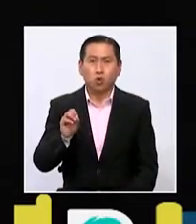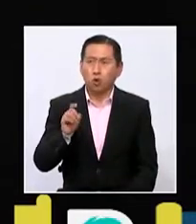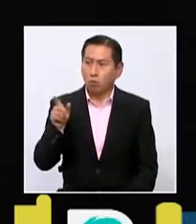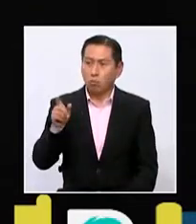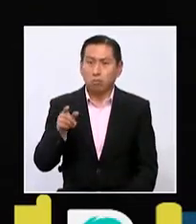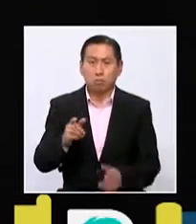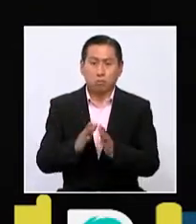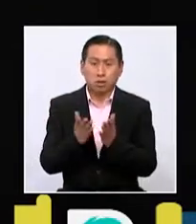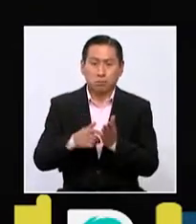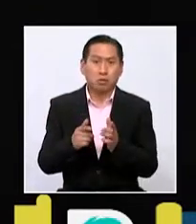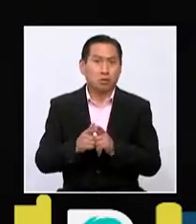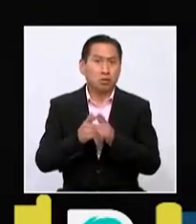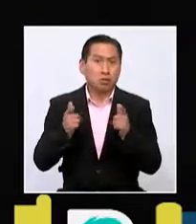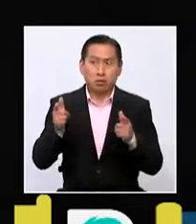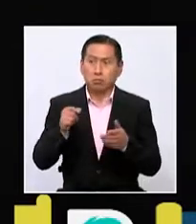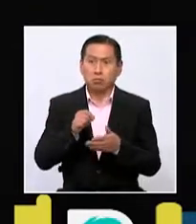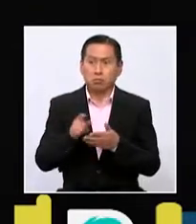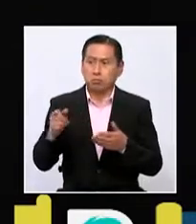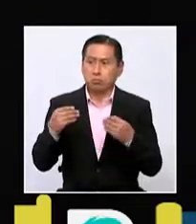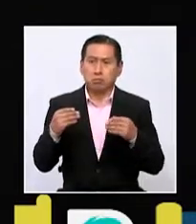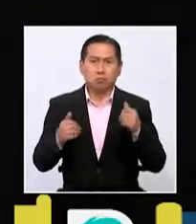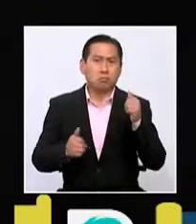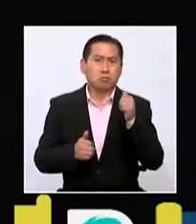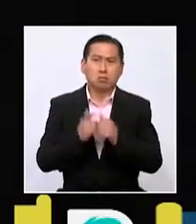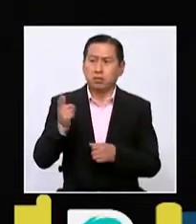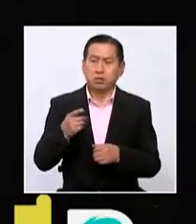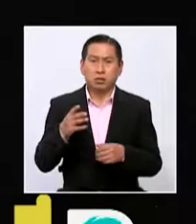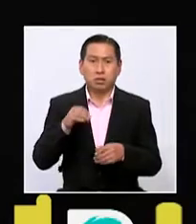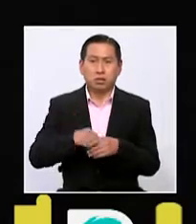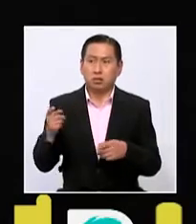de los más vendidos libros en español